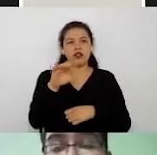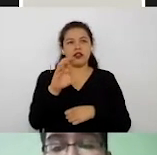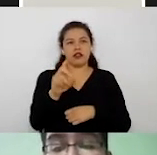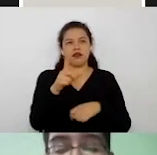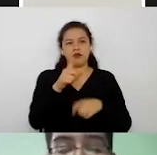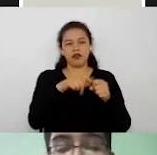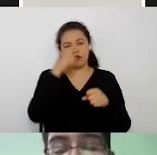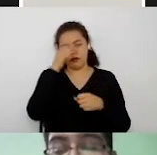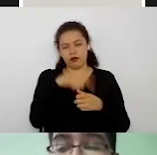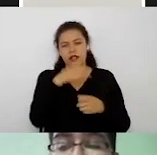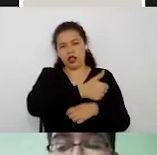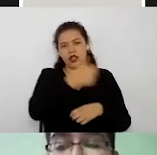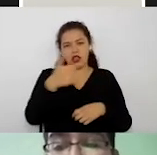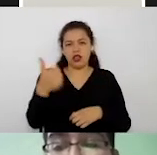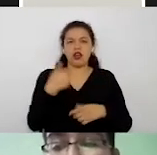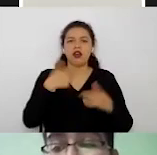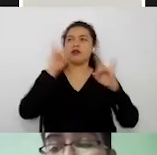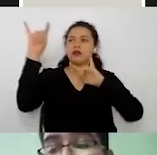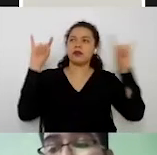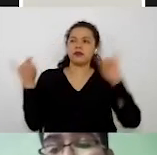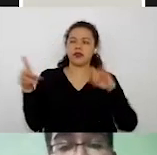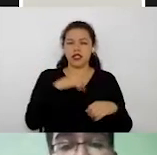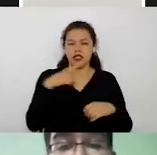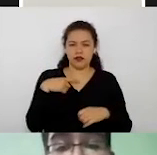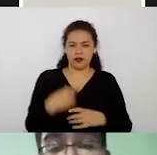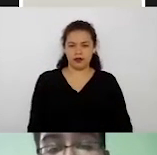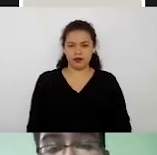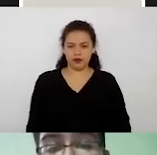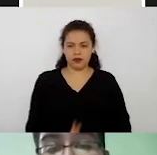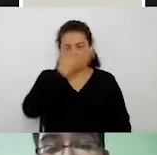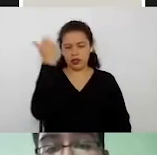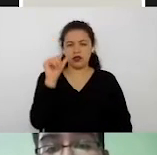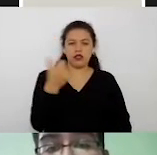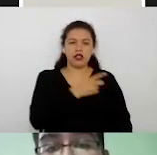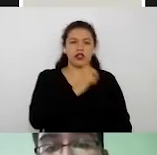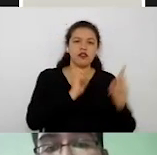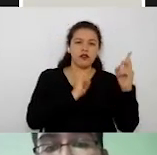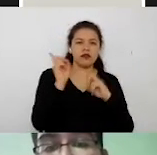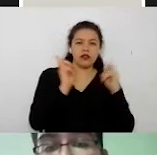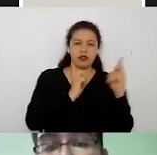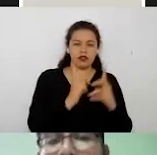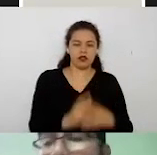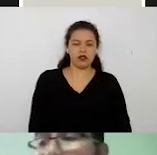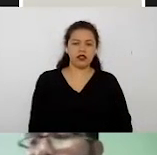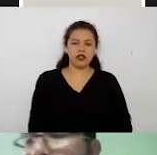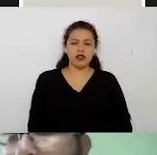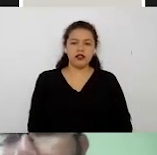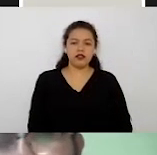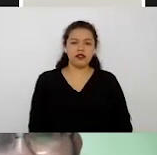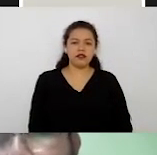para cada señalización. No sé si tengan alguna otra duda.